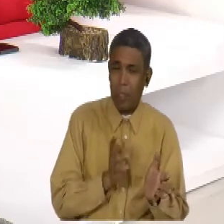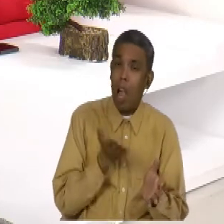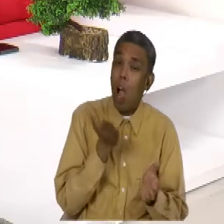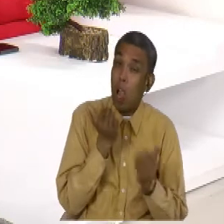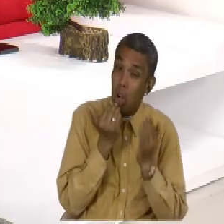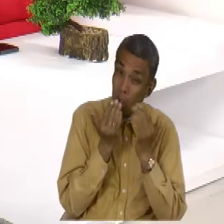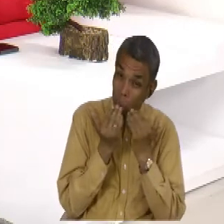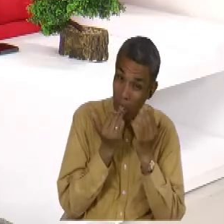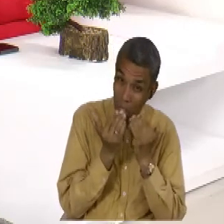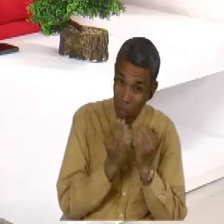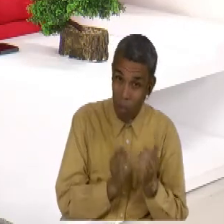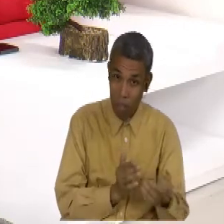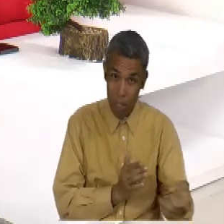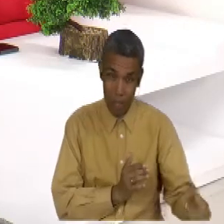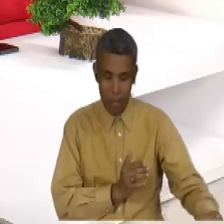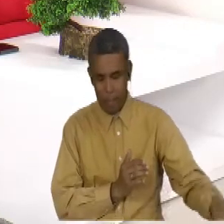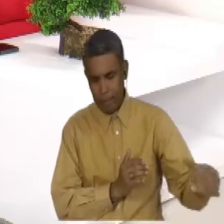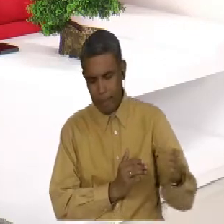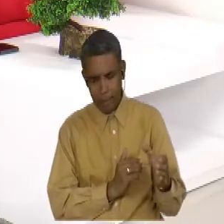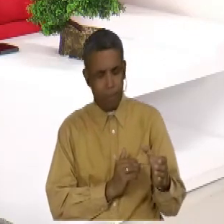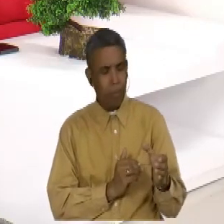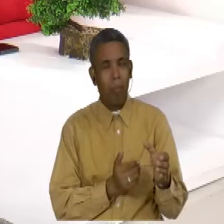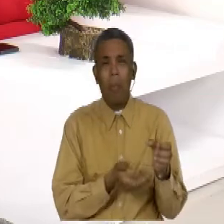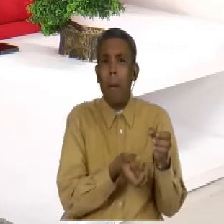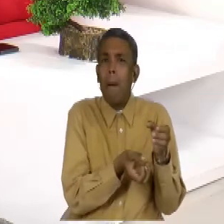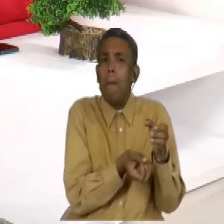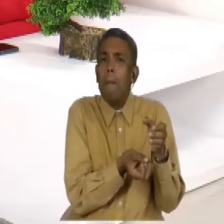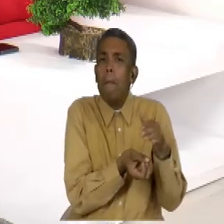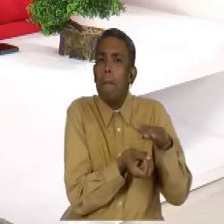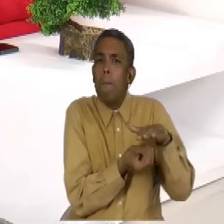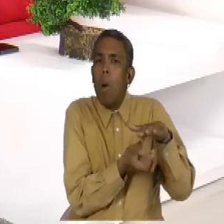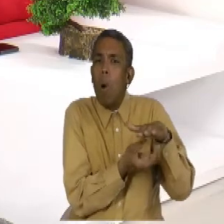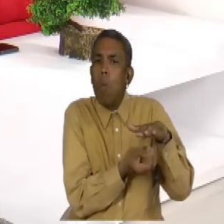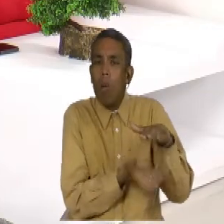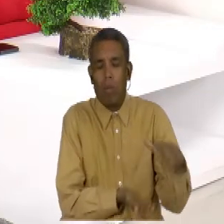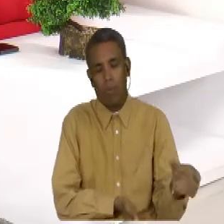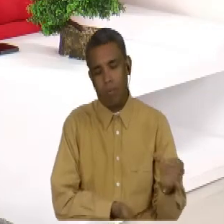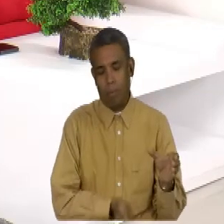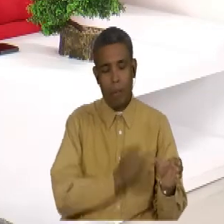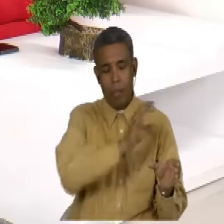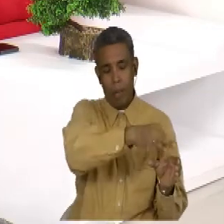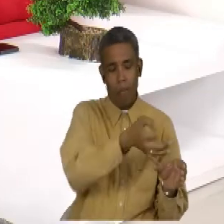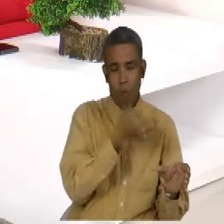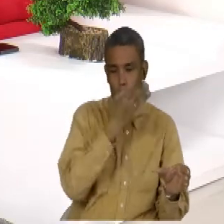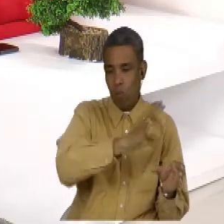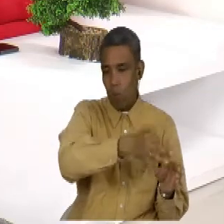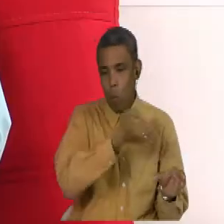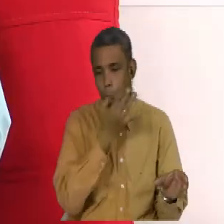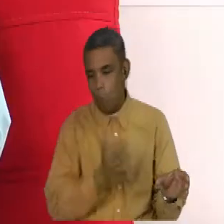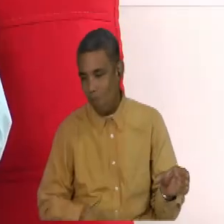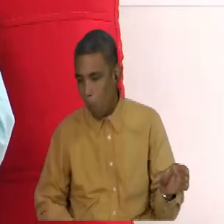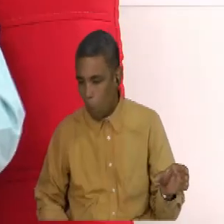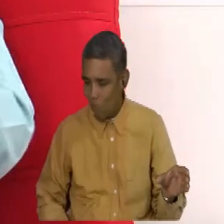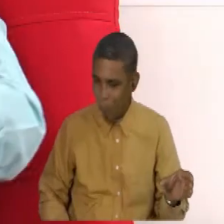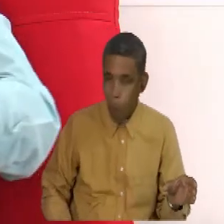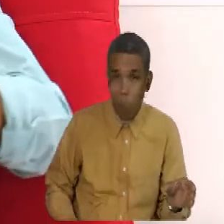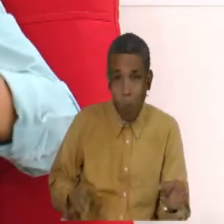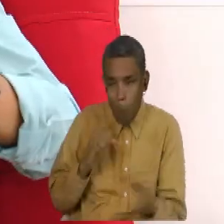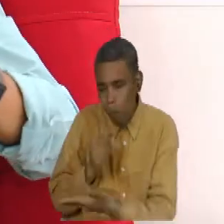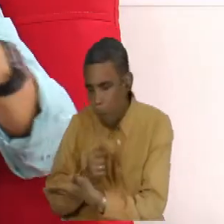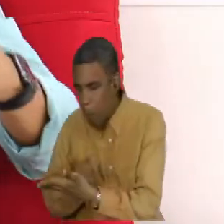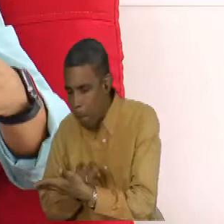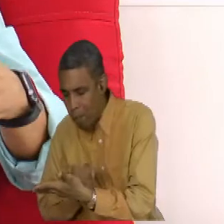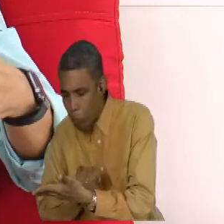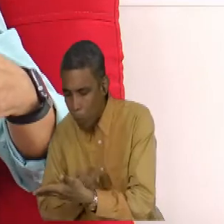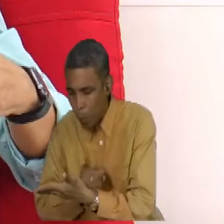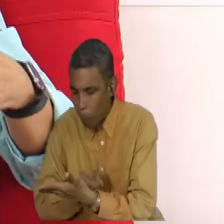etcétera, y jugando. Entonces están comiendo y jugando. Entonces esas calorías que están ingiriendo no las están quemando. Sí. Y por lo tanto, ese